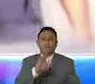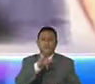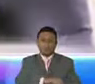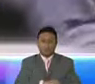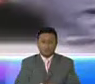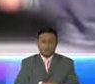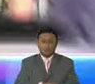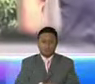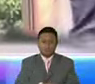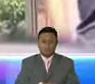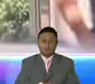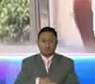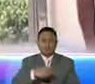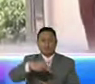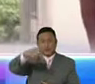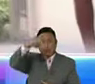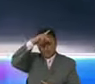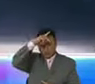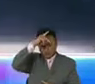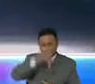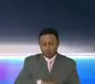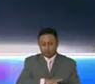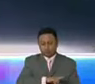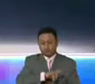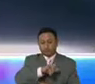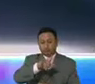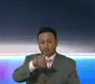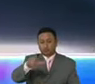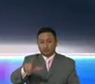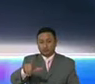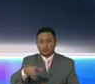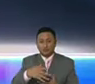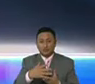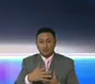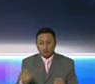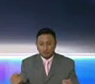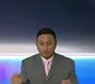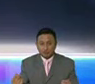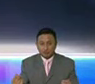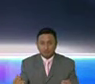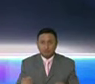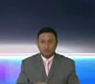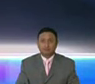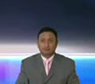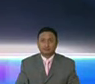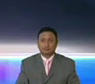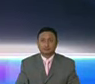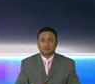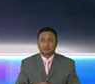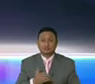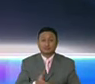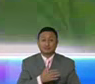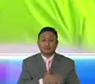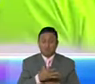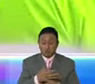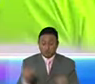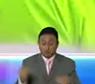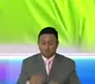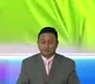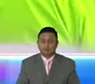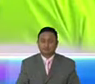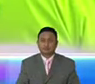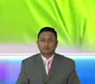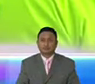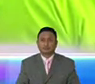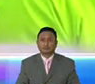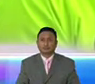había salido de Lima, Perú, vía aérea. Logró desaparecer del mapa fronterizo antes de lo previsto. Había